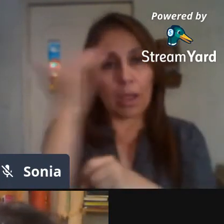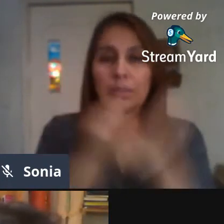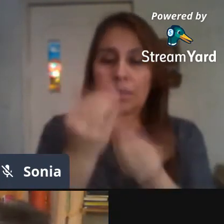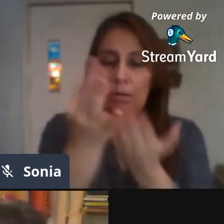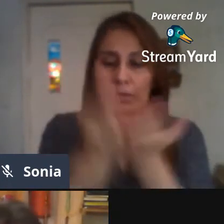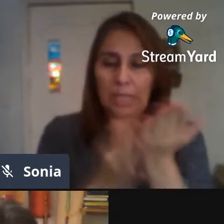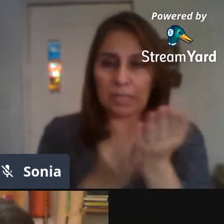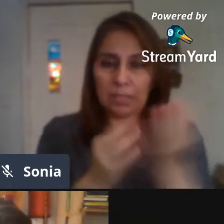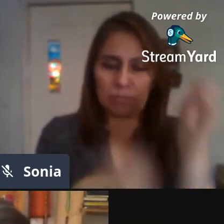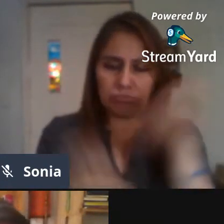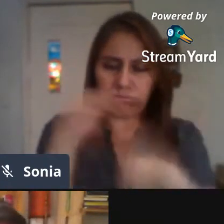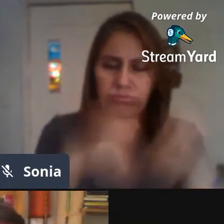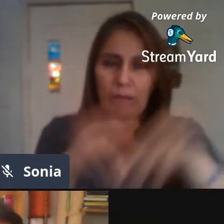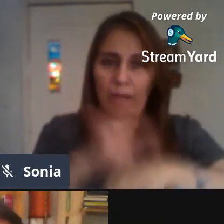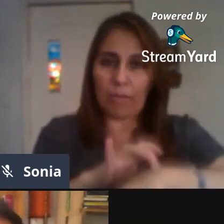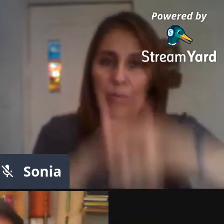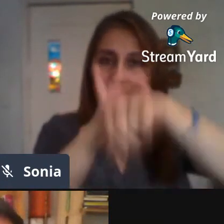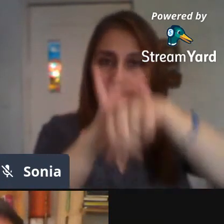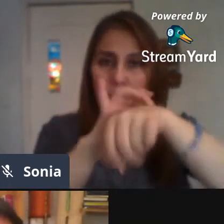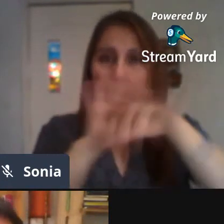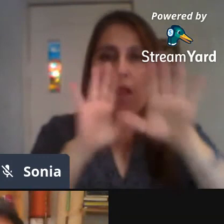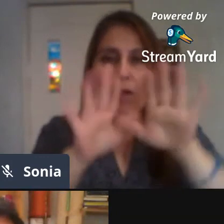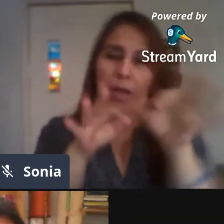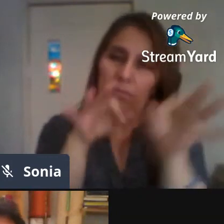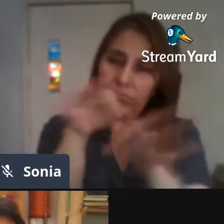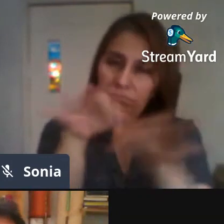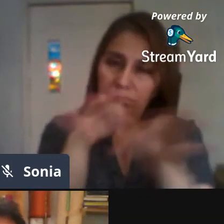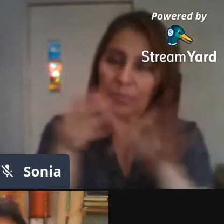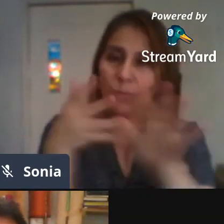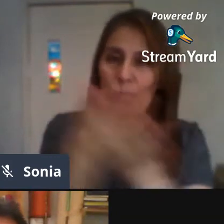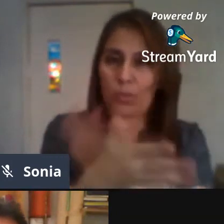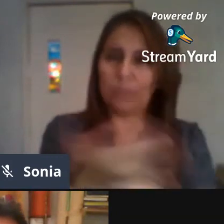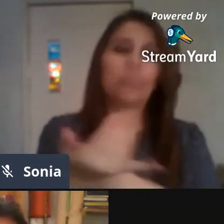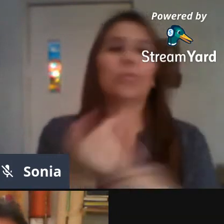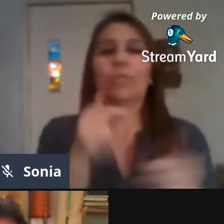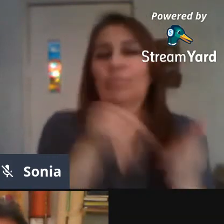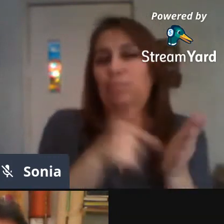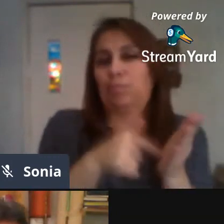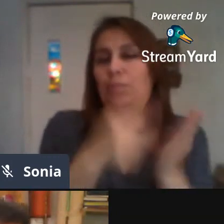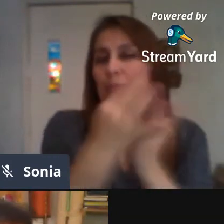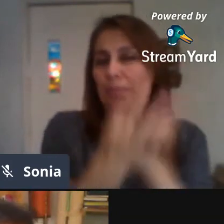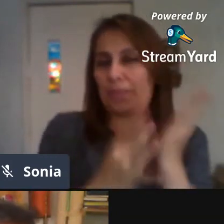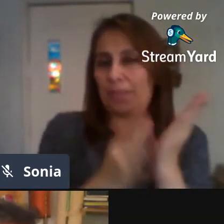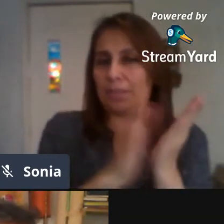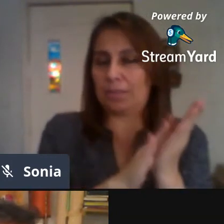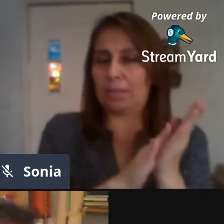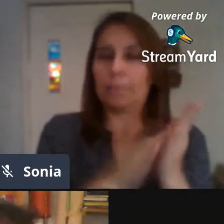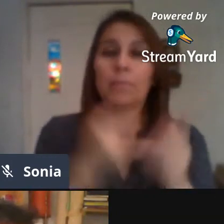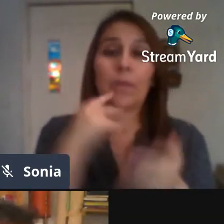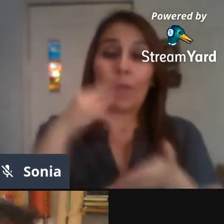doctoral ahora les cuento un poco de qué se trata pero en términos de lectura